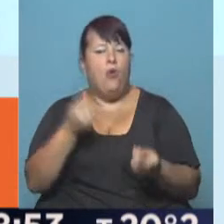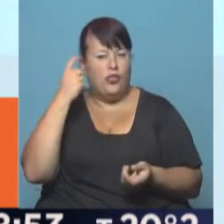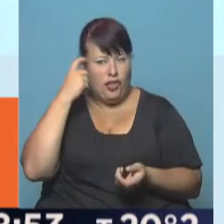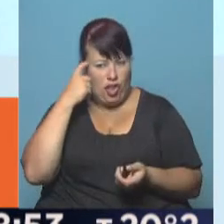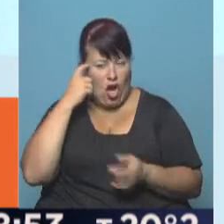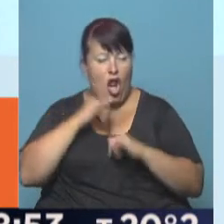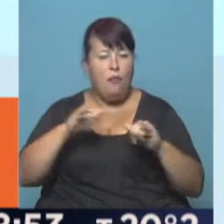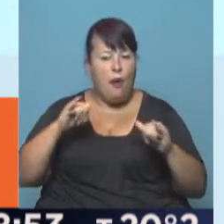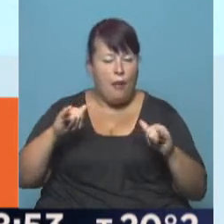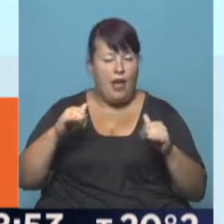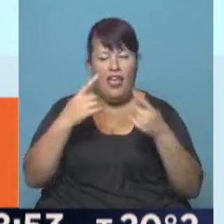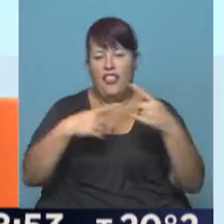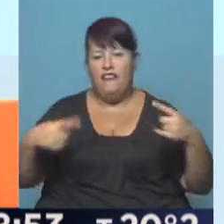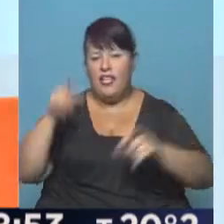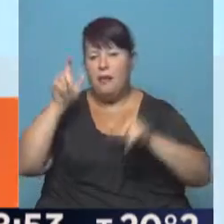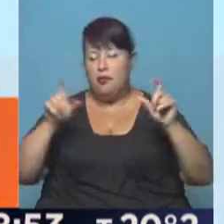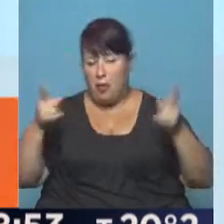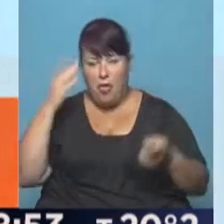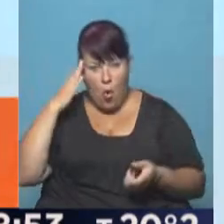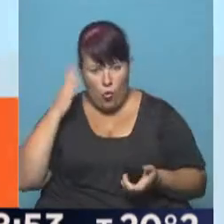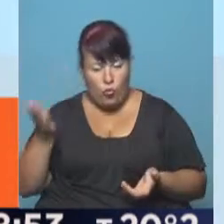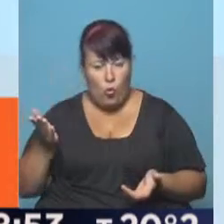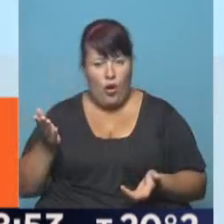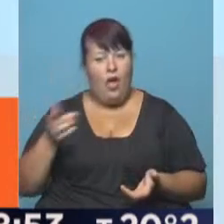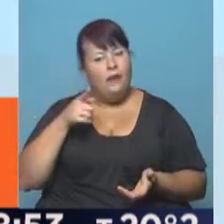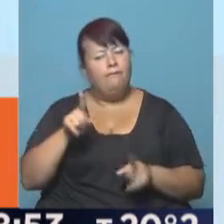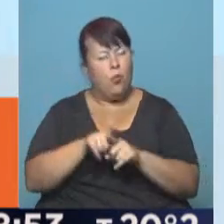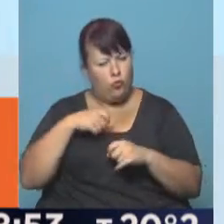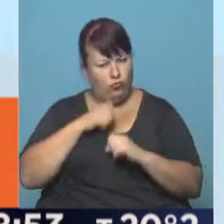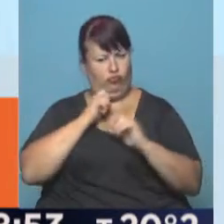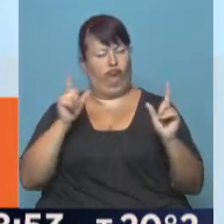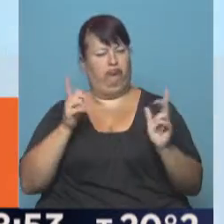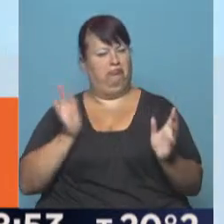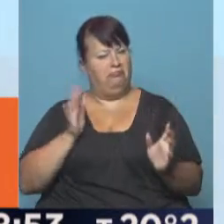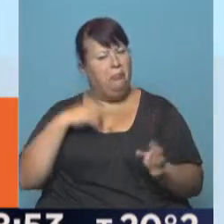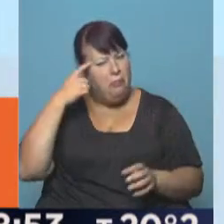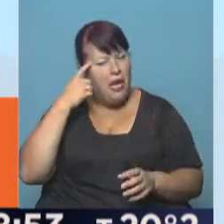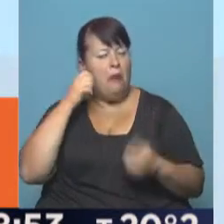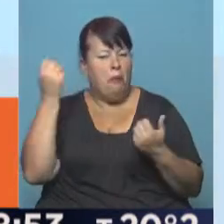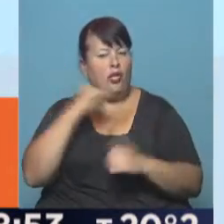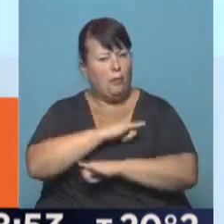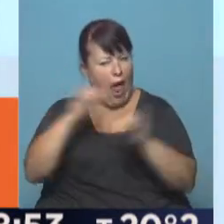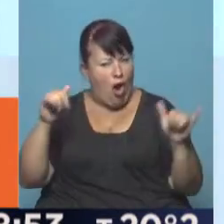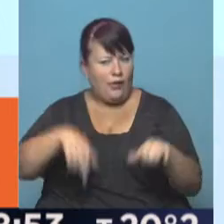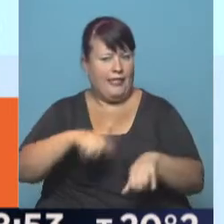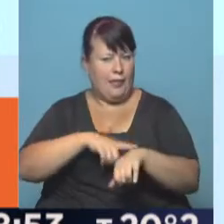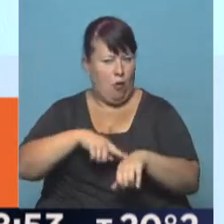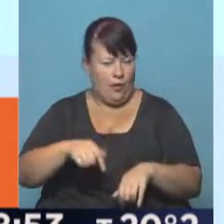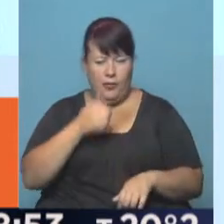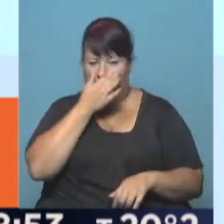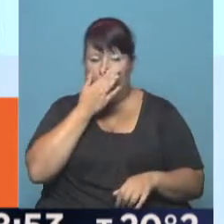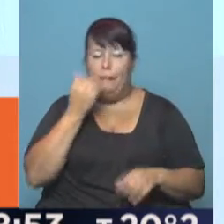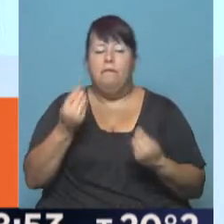con publicistas y con distintos agentes también culturales. Eso nos pareció sorprendente y pensamos que era bueno resaltarlo para esta época,